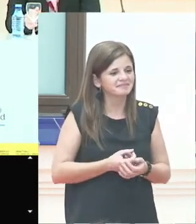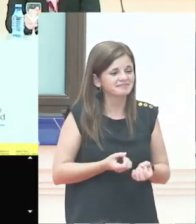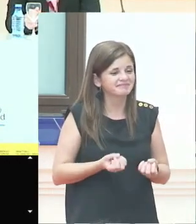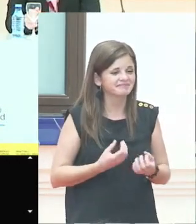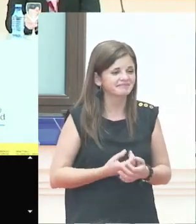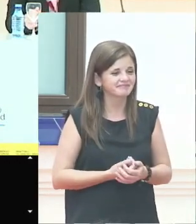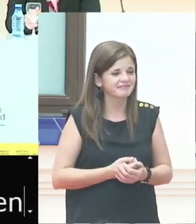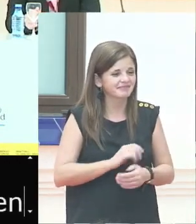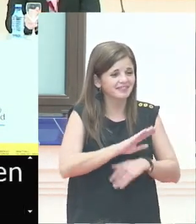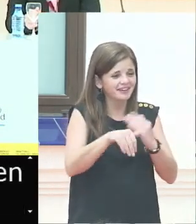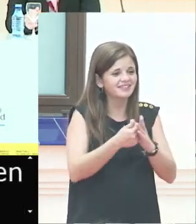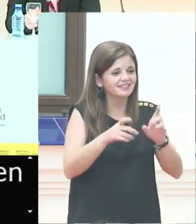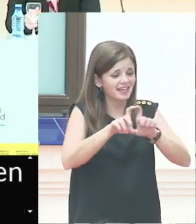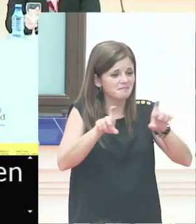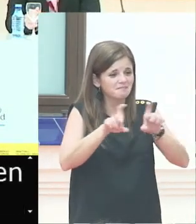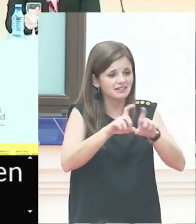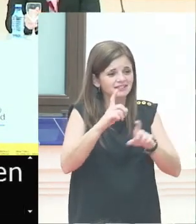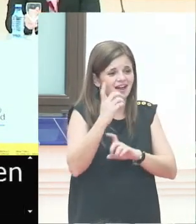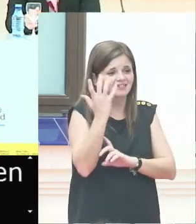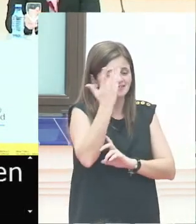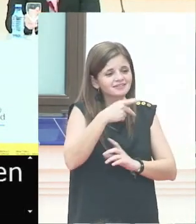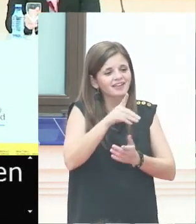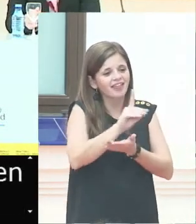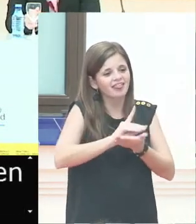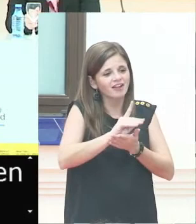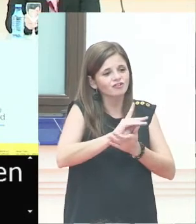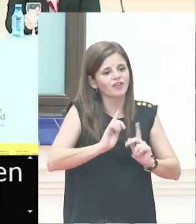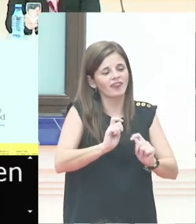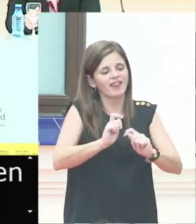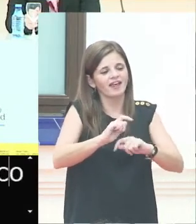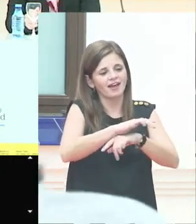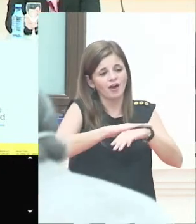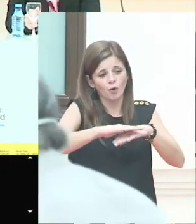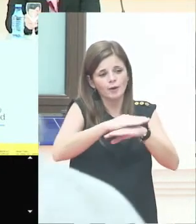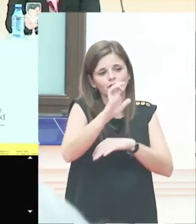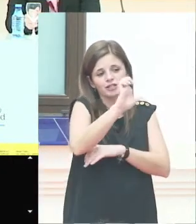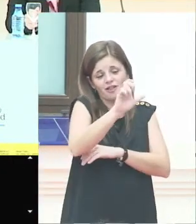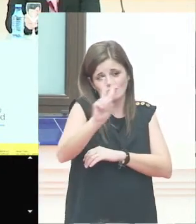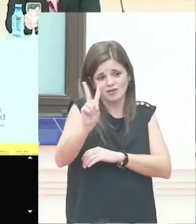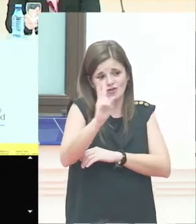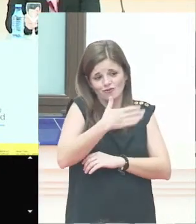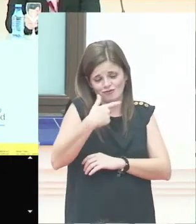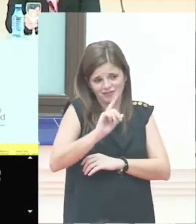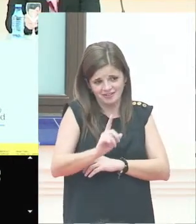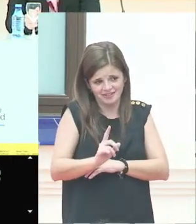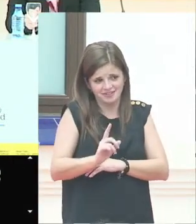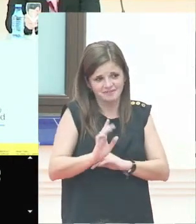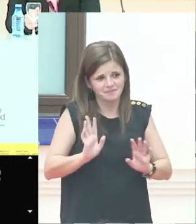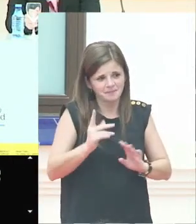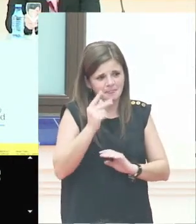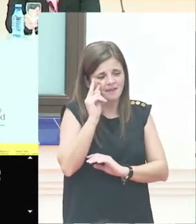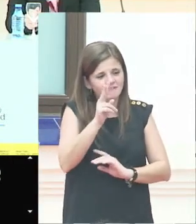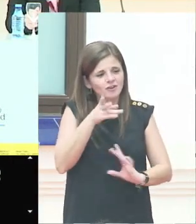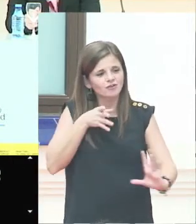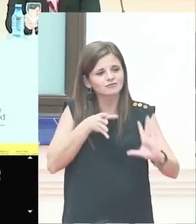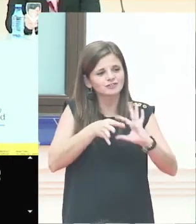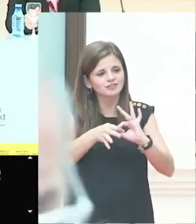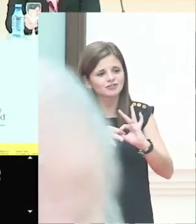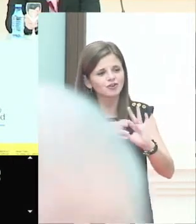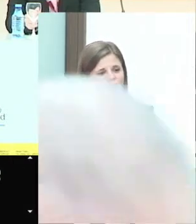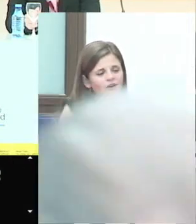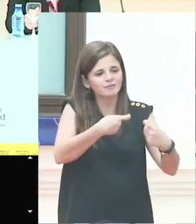llegar. ¿Vale? Y luego está los procedimientos de seguridad que existan y tal. Si es bueno para el mercado laboral, o sea, es una cosa que fomenta la actividad económica en